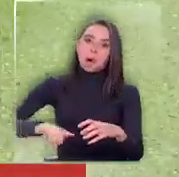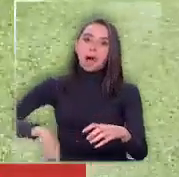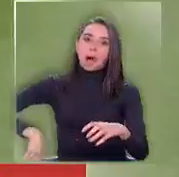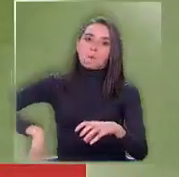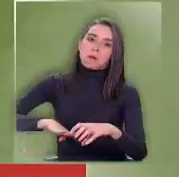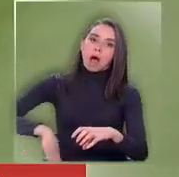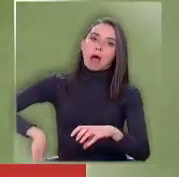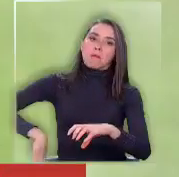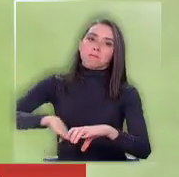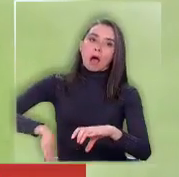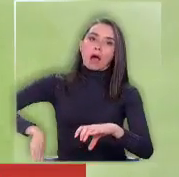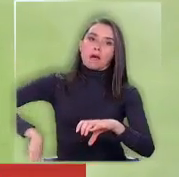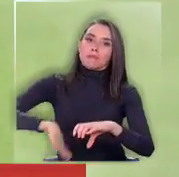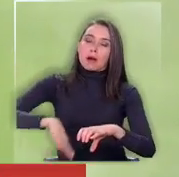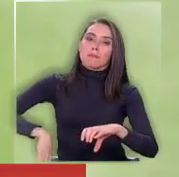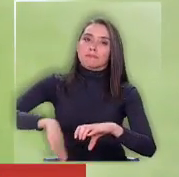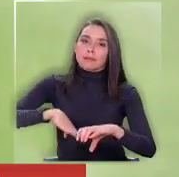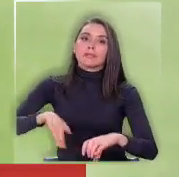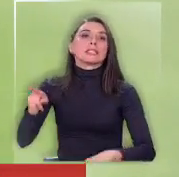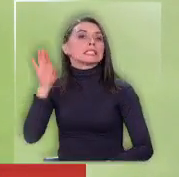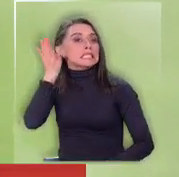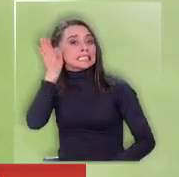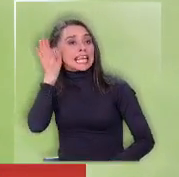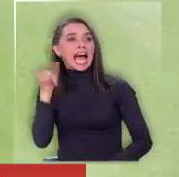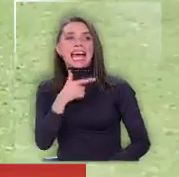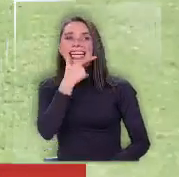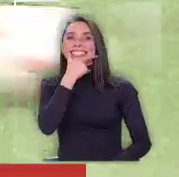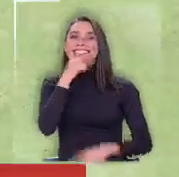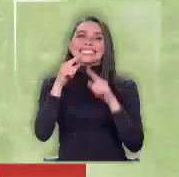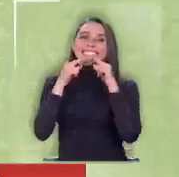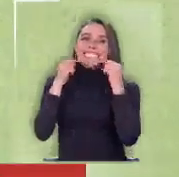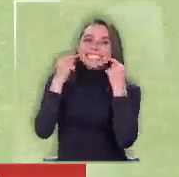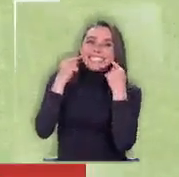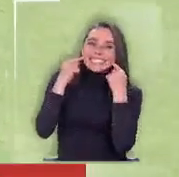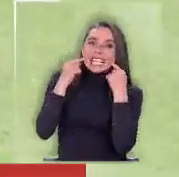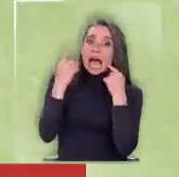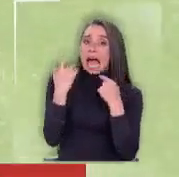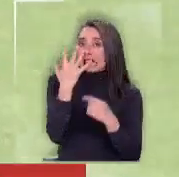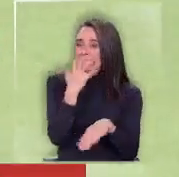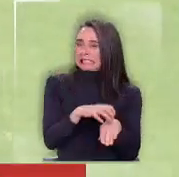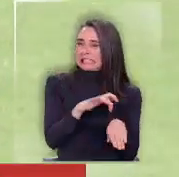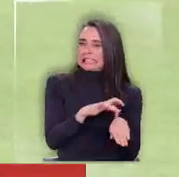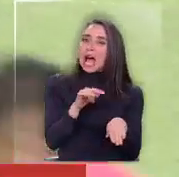vez. Sánchez con mejor humor, si hasta una sonrisa regaló.